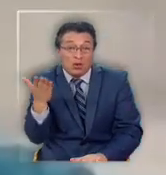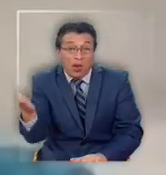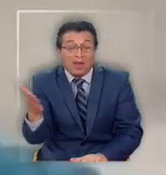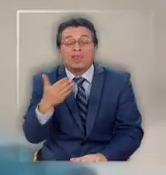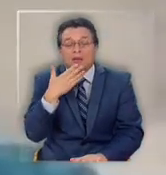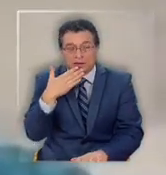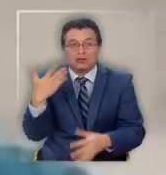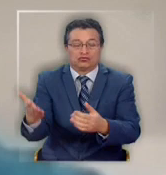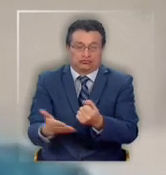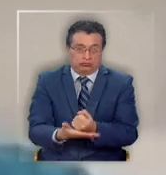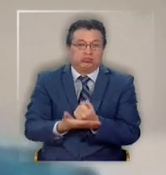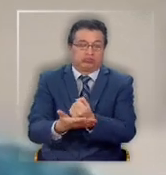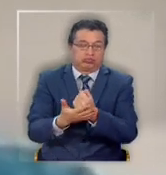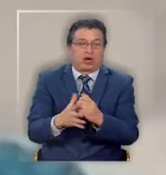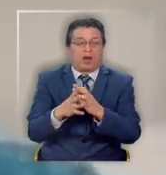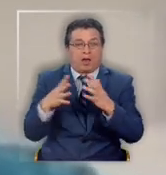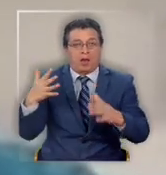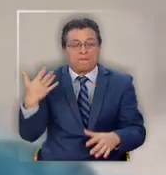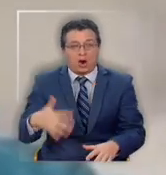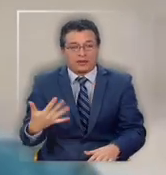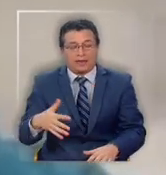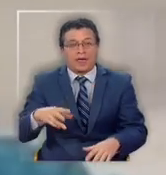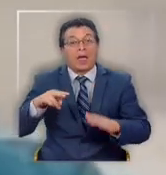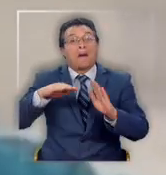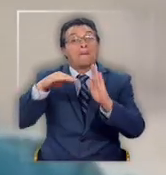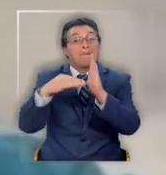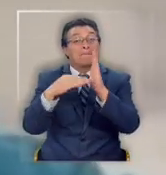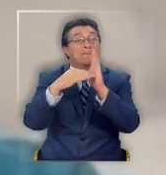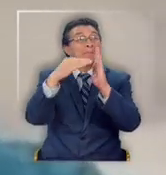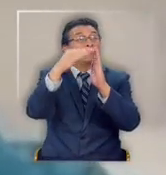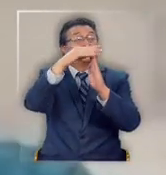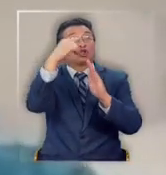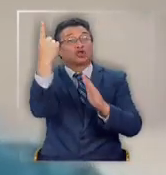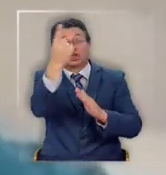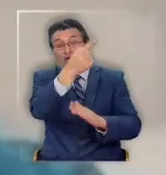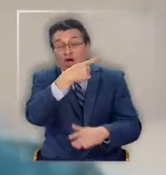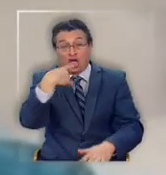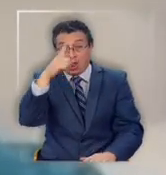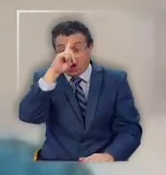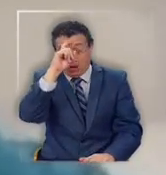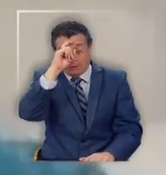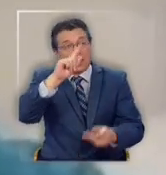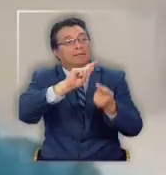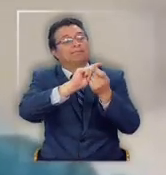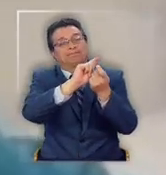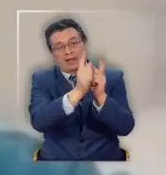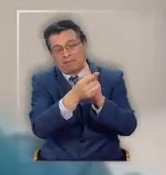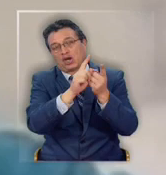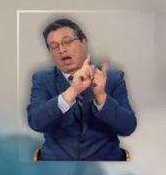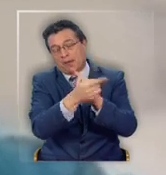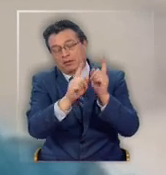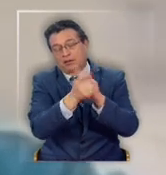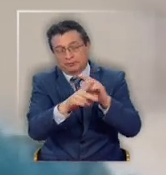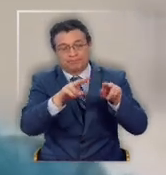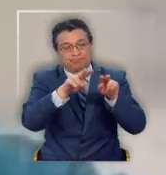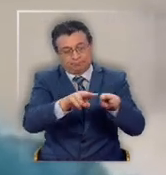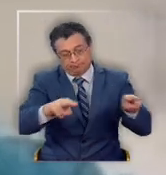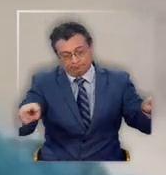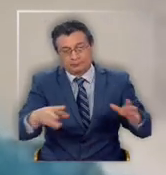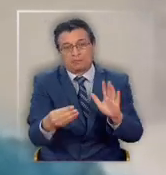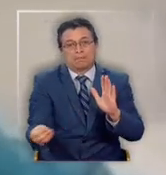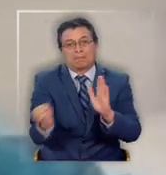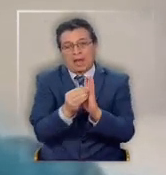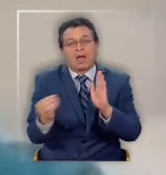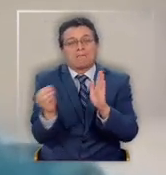esfuerzo importante. Los pisos de las clínicas principales de Santiago ya están reconvirtiendo, ya están con una ocupación